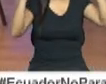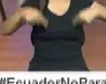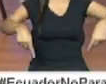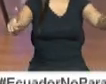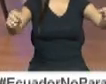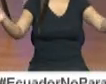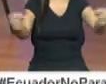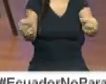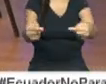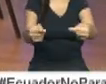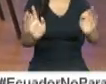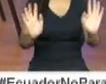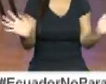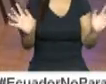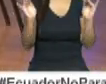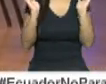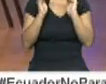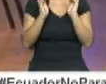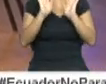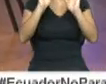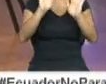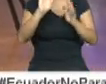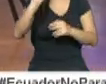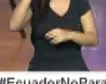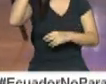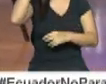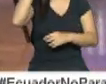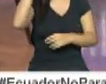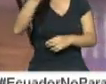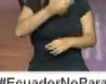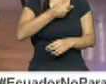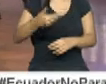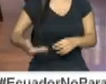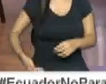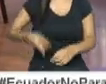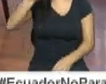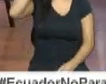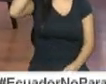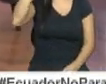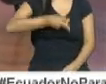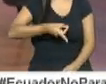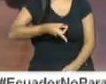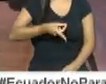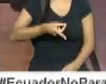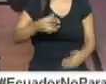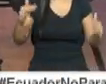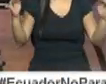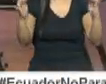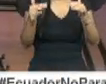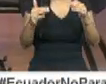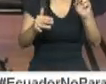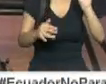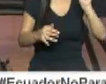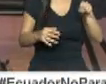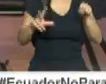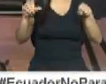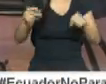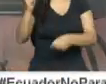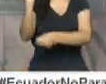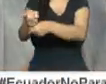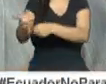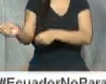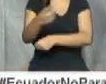Todo presidente de la República y todo gobierno decide si va o no a la guerra, uh-huh, y decide los objetivos políticos de la guerra,